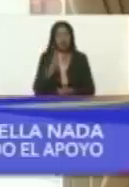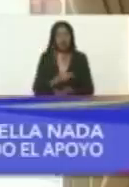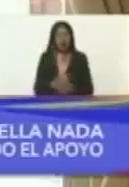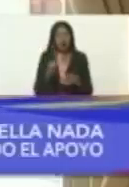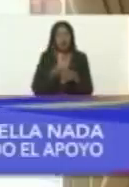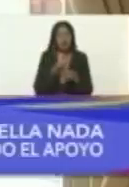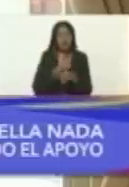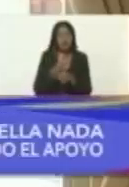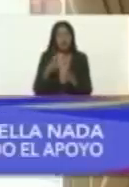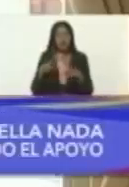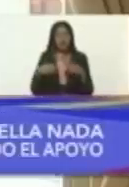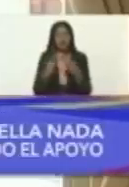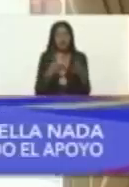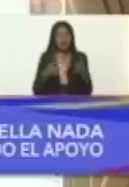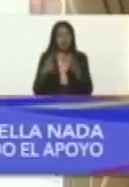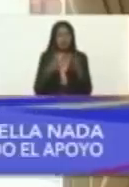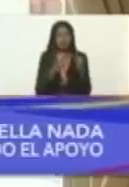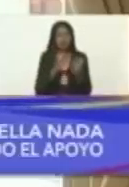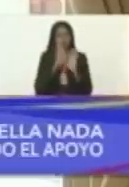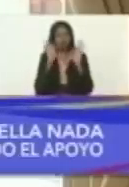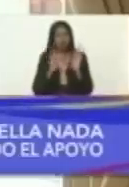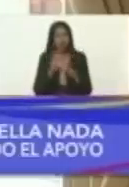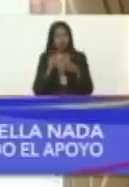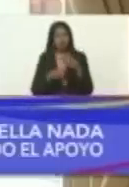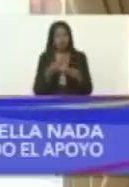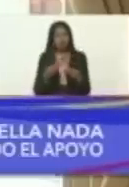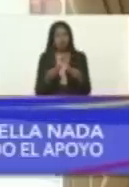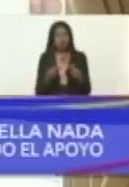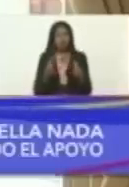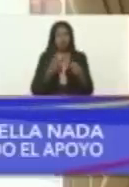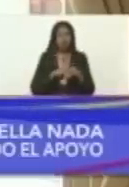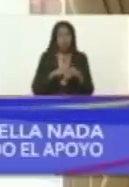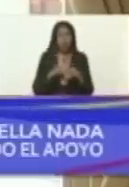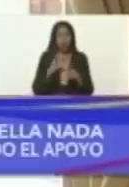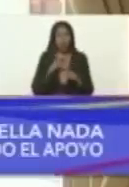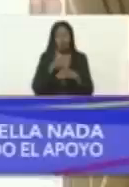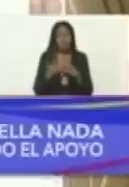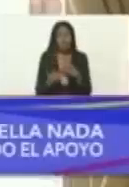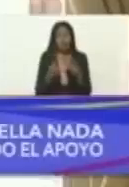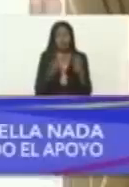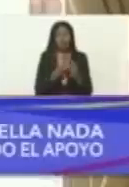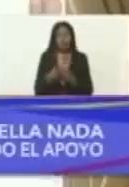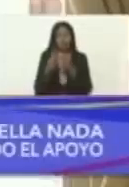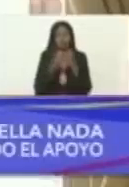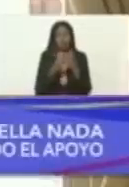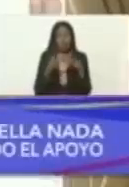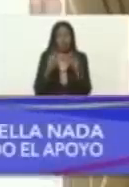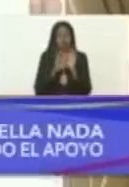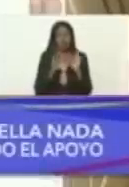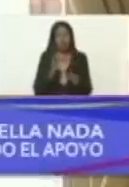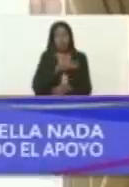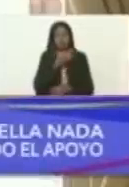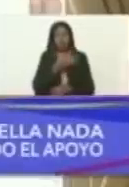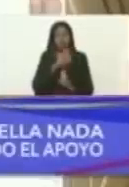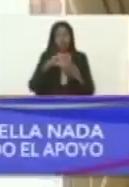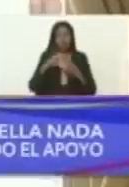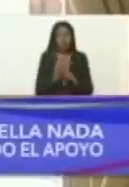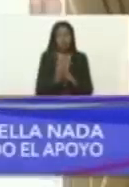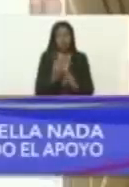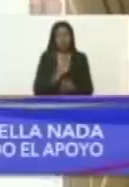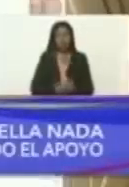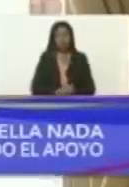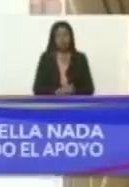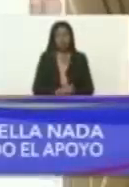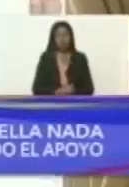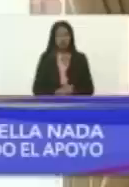buscar nuevos caminos que dinamicen la cooperación en todos los planos de la economía de lo social de lo cultural